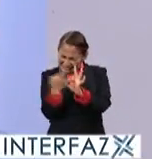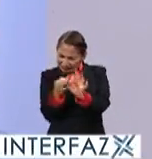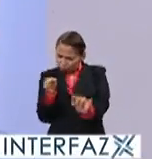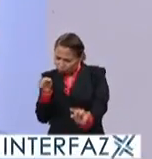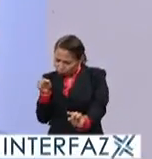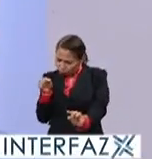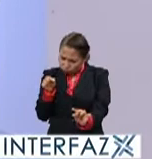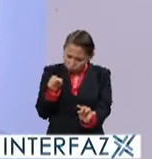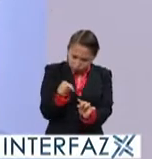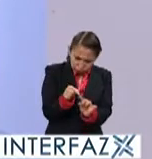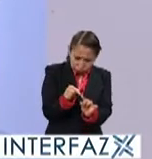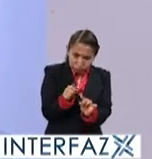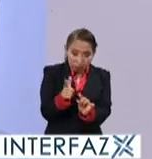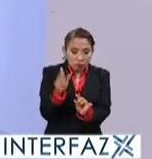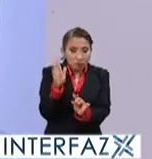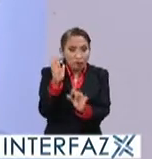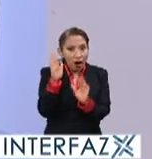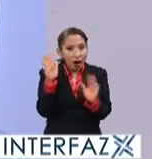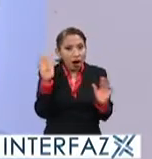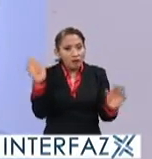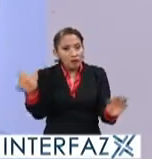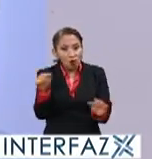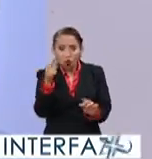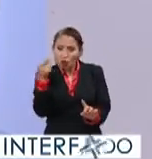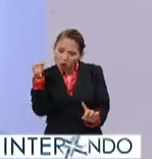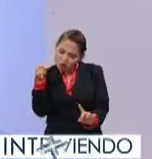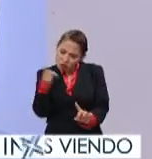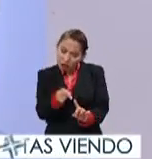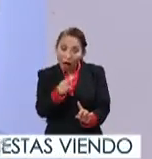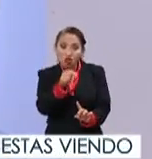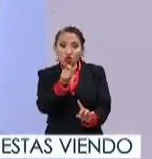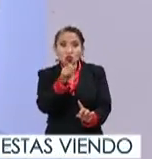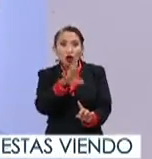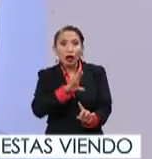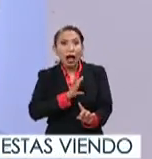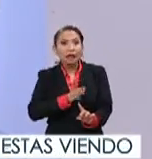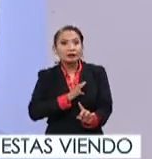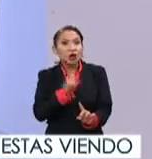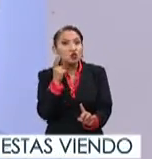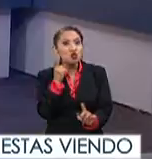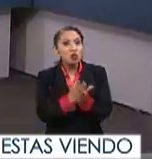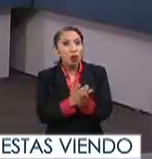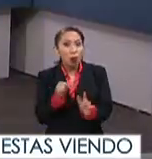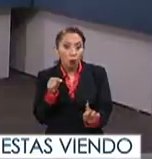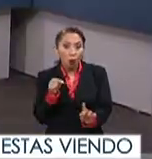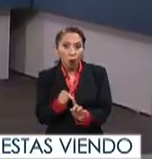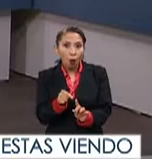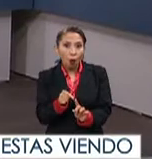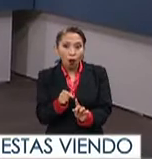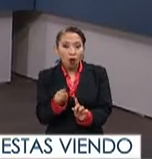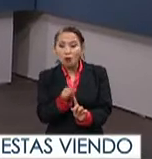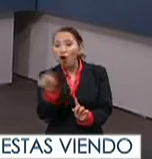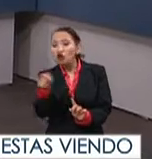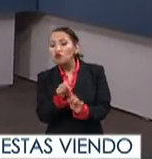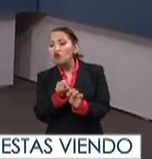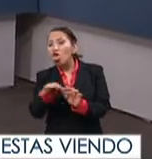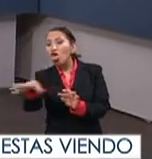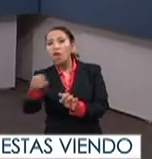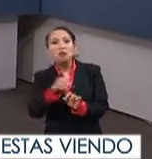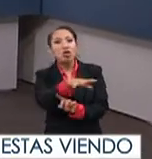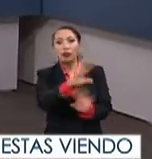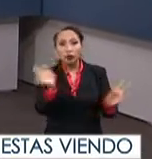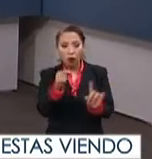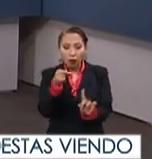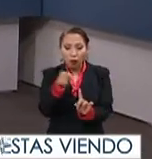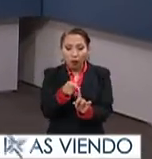es increíble. O sea, solamente ataca la parte del cáncer. Y eso evita a que